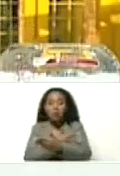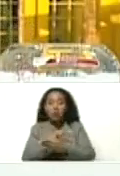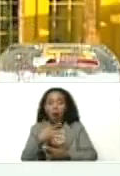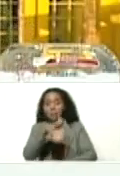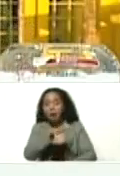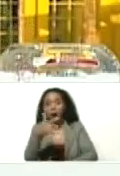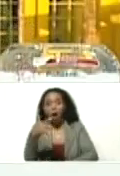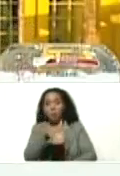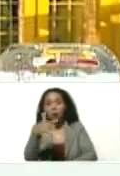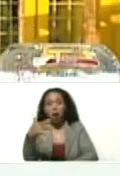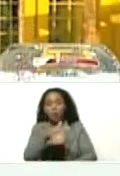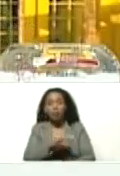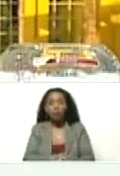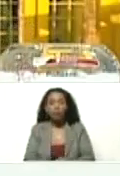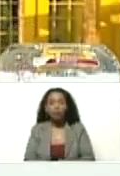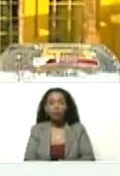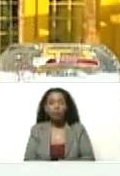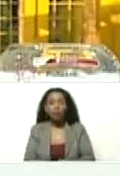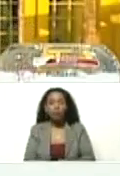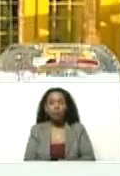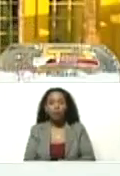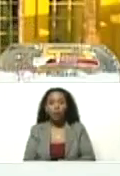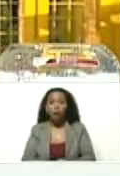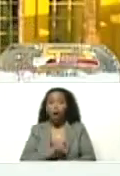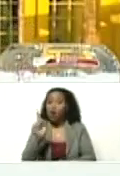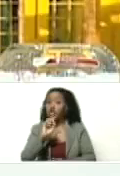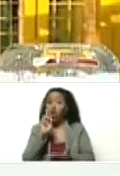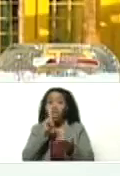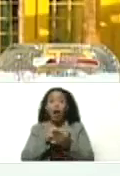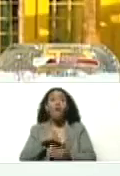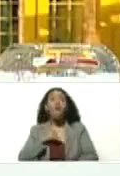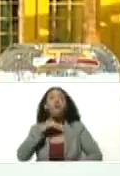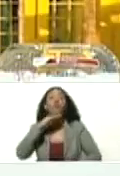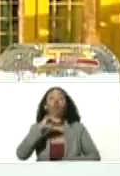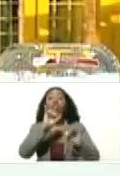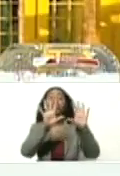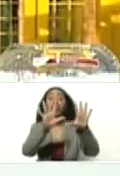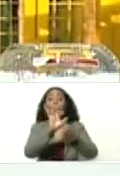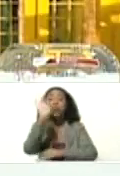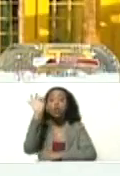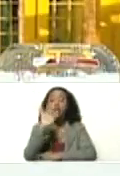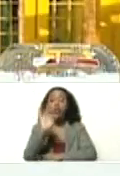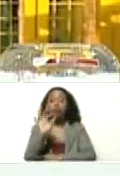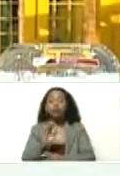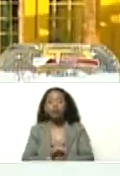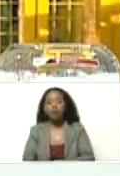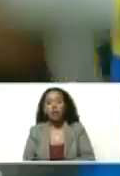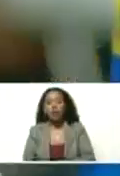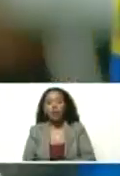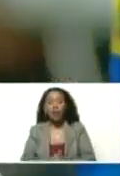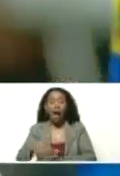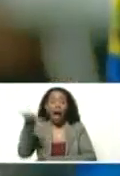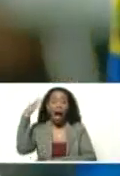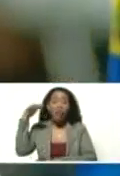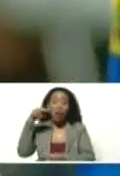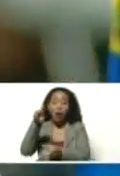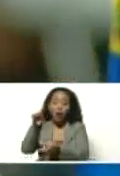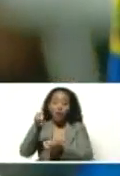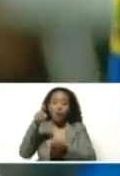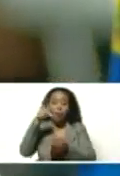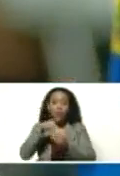a Drúbal. No llega al 10%, Alfonso, de lo que era el ingreso